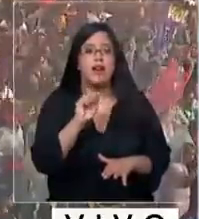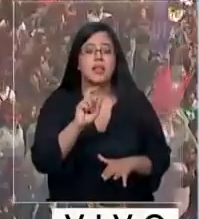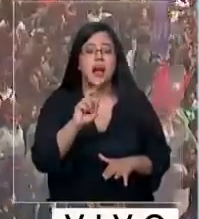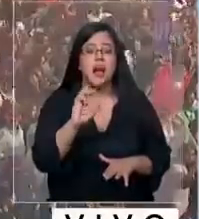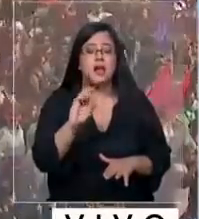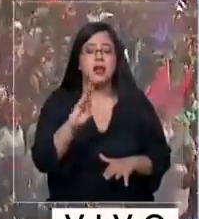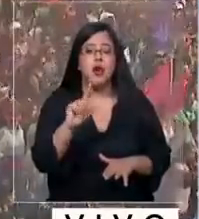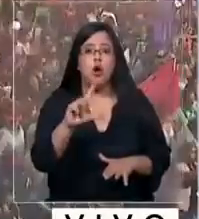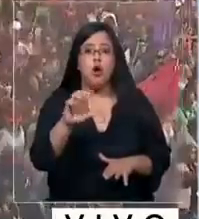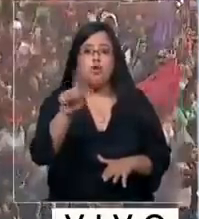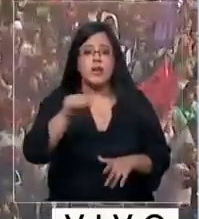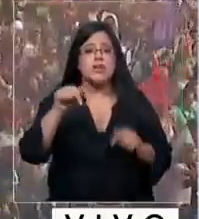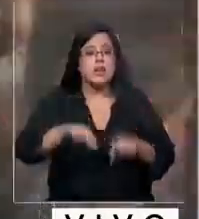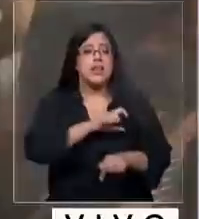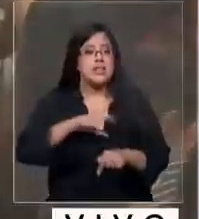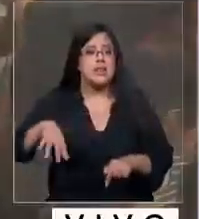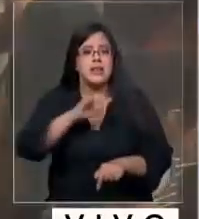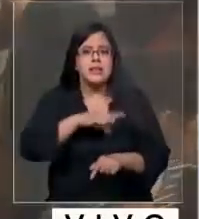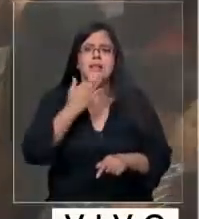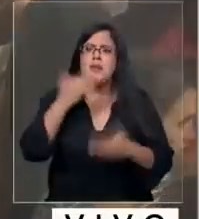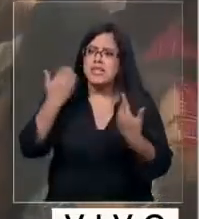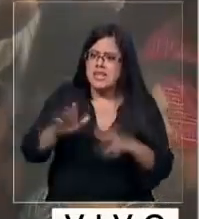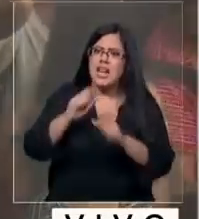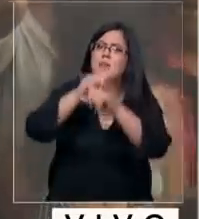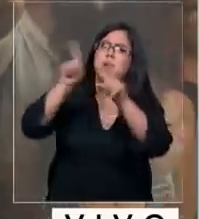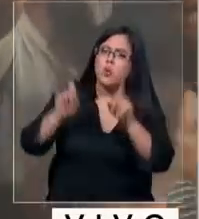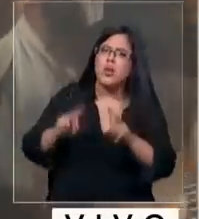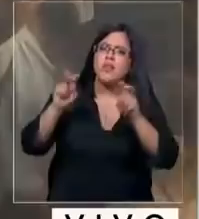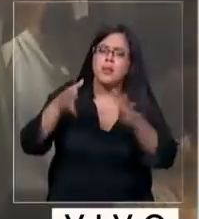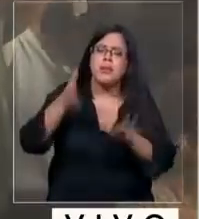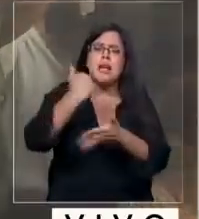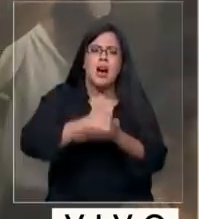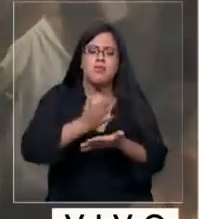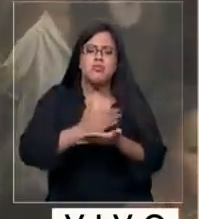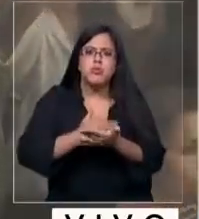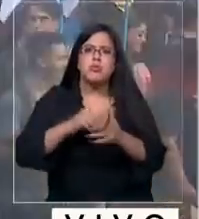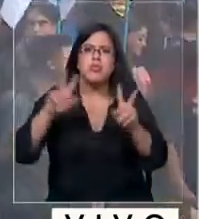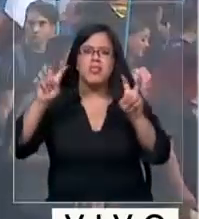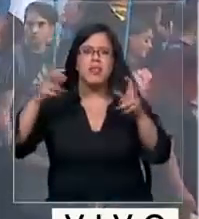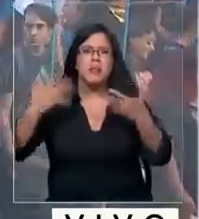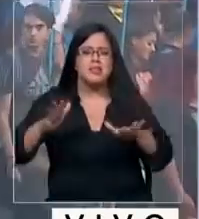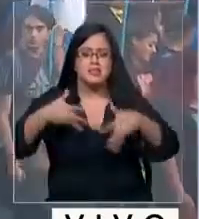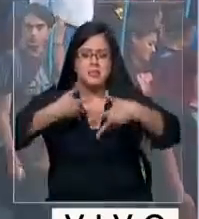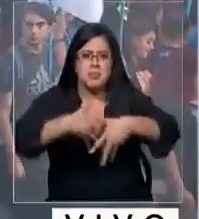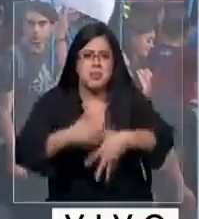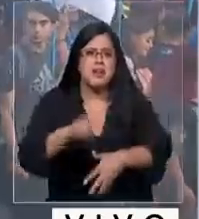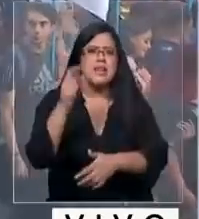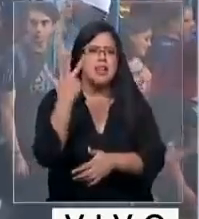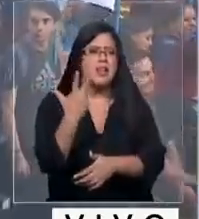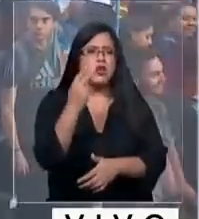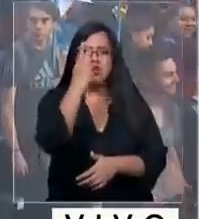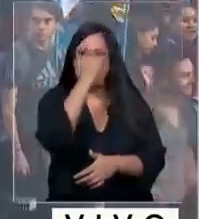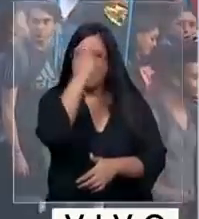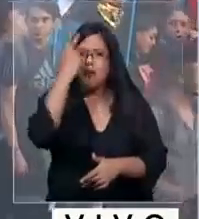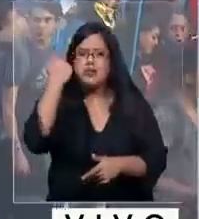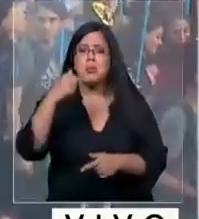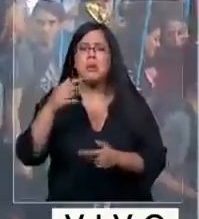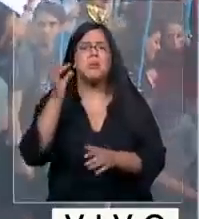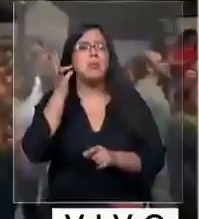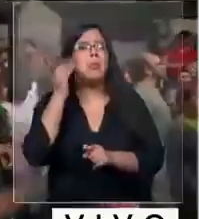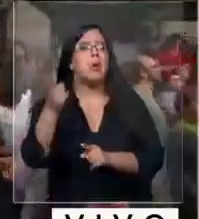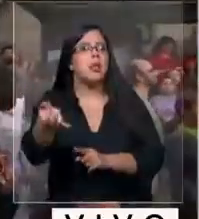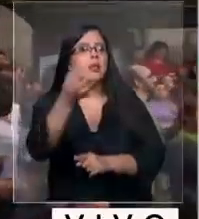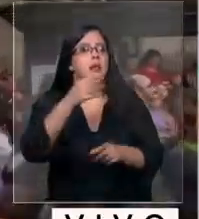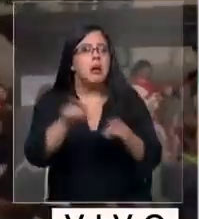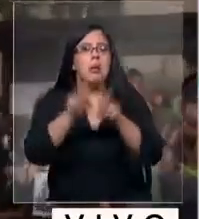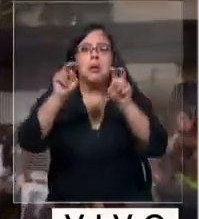respecto a las medidas de seguridad que se van a implementar para la marcha del 8 y ella señalaba decía bueno en realidad son las